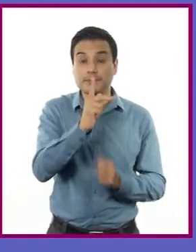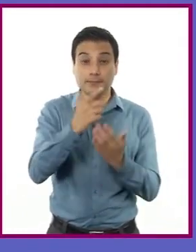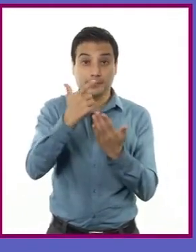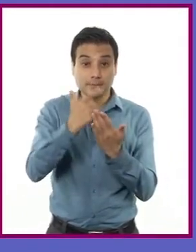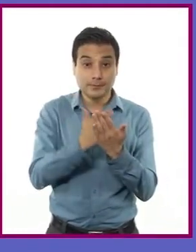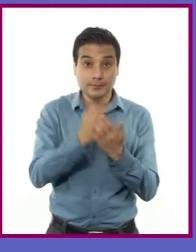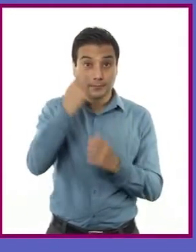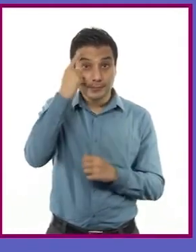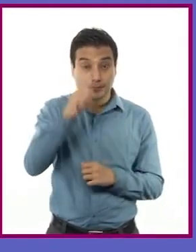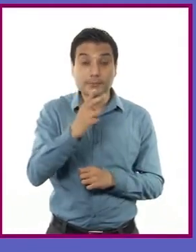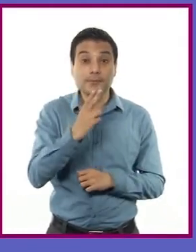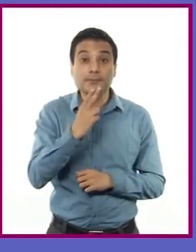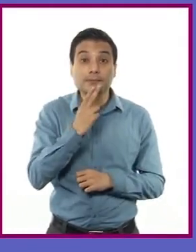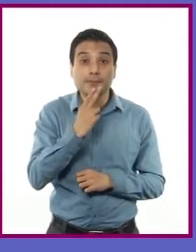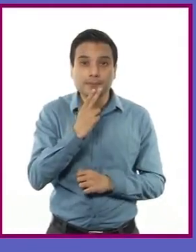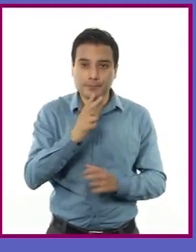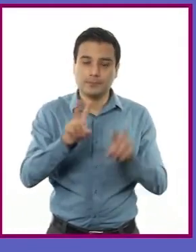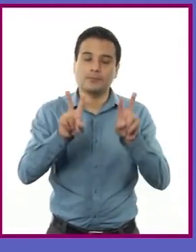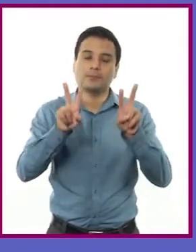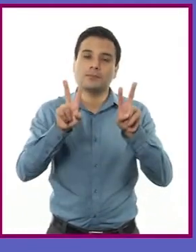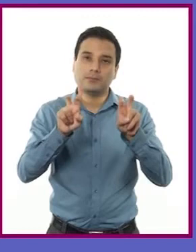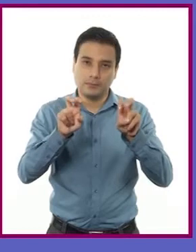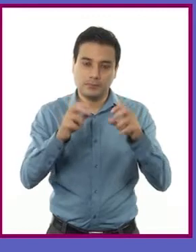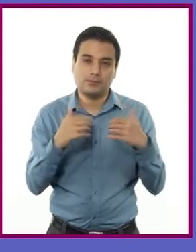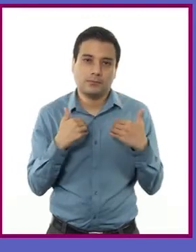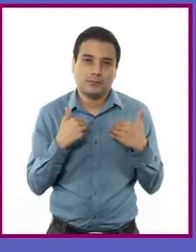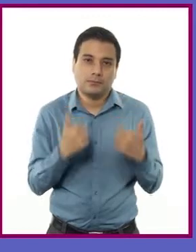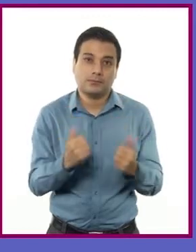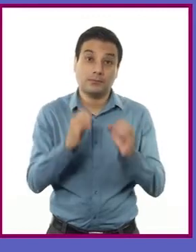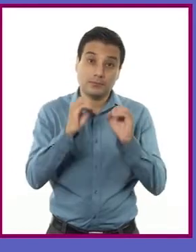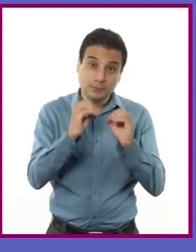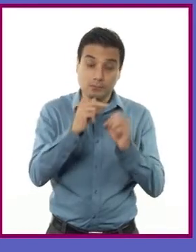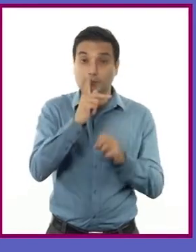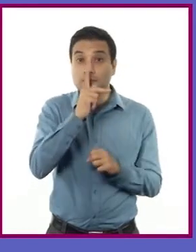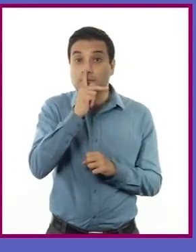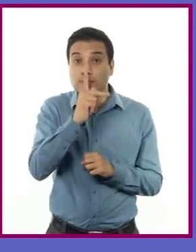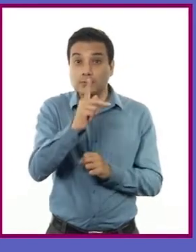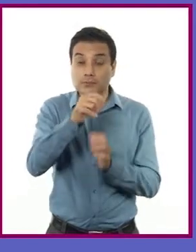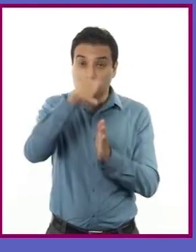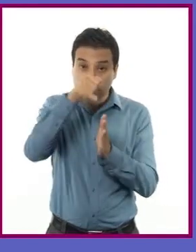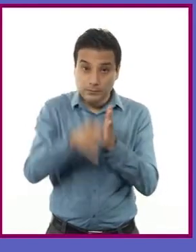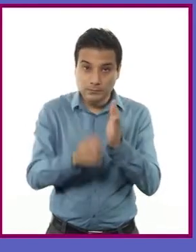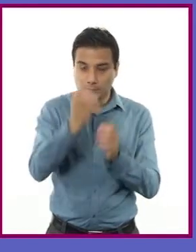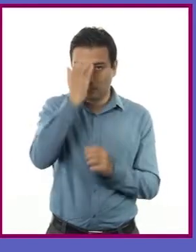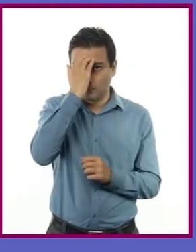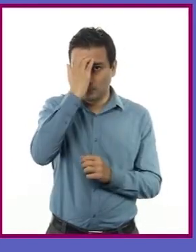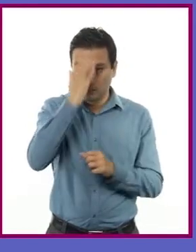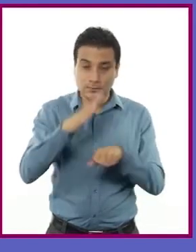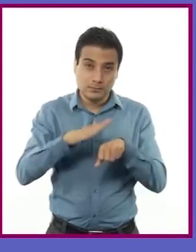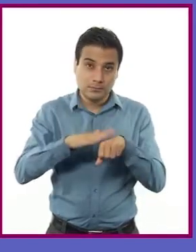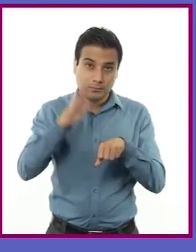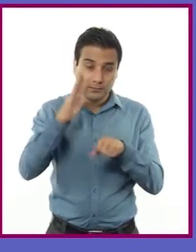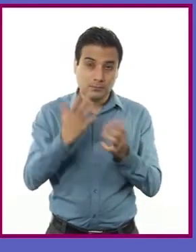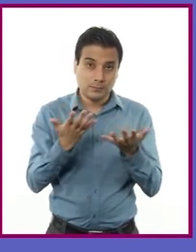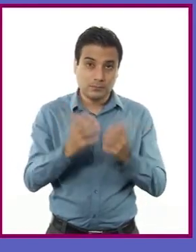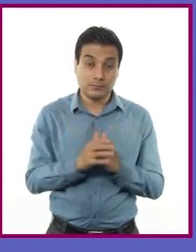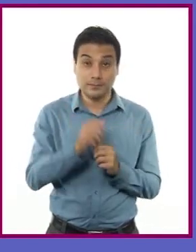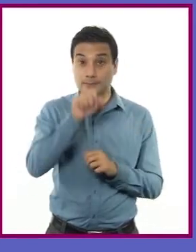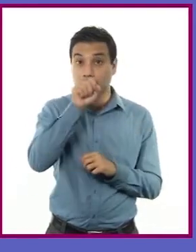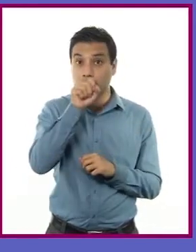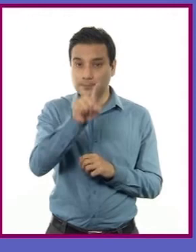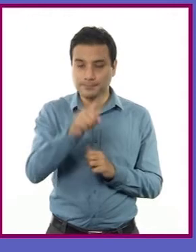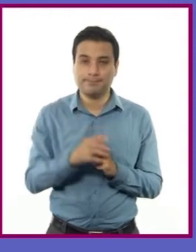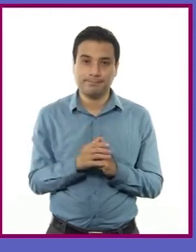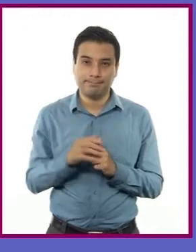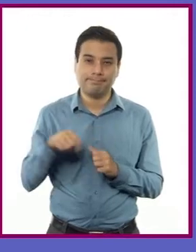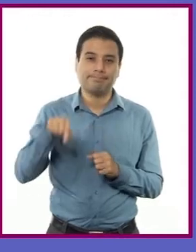mejor un texto, para profundizar más en las palabras o conceptos que se nos presentan en la lectura y para